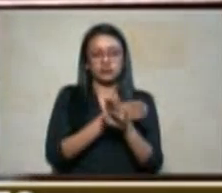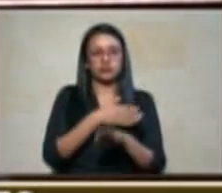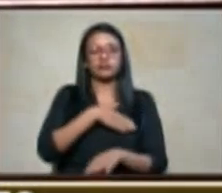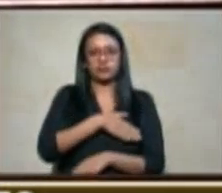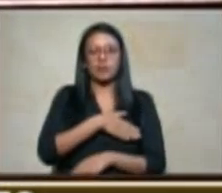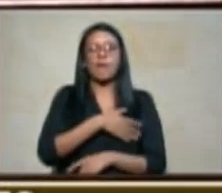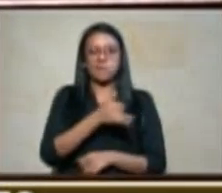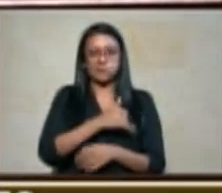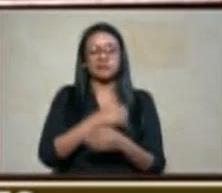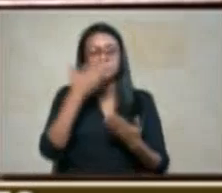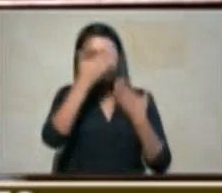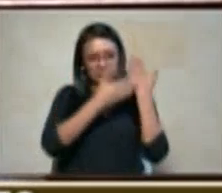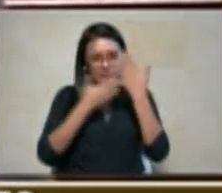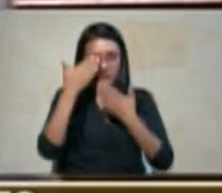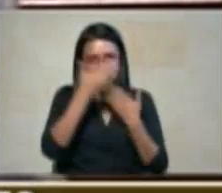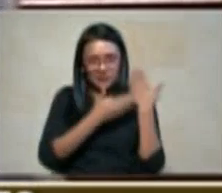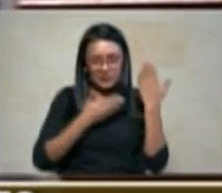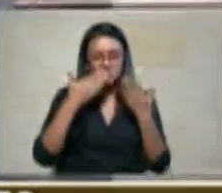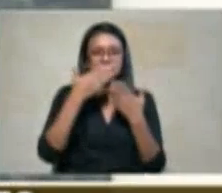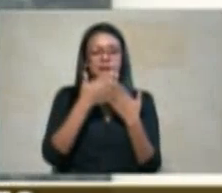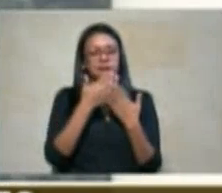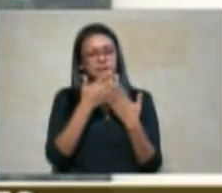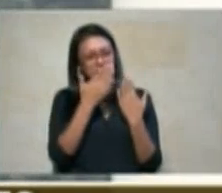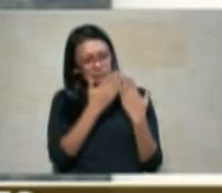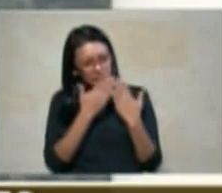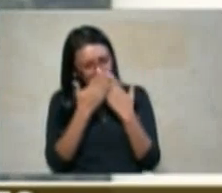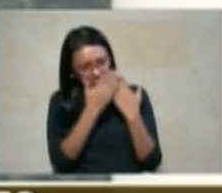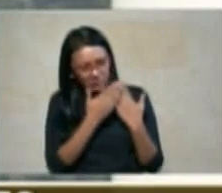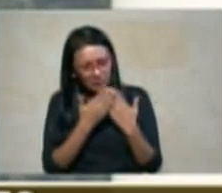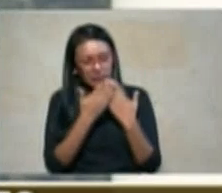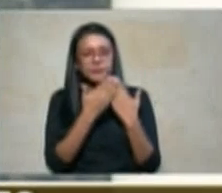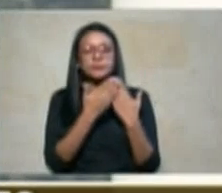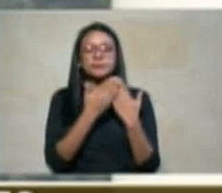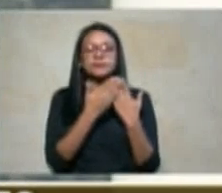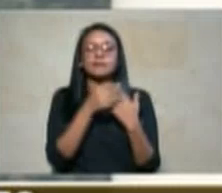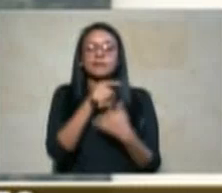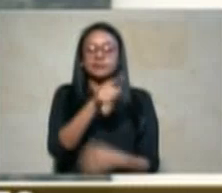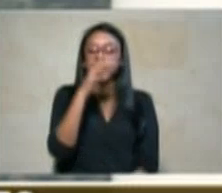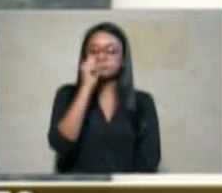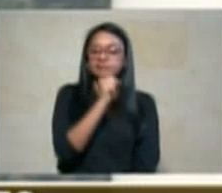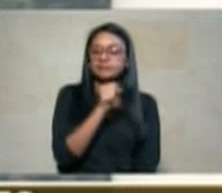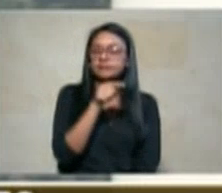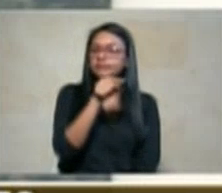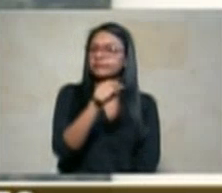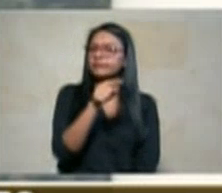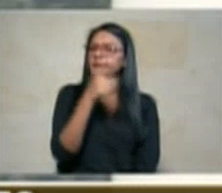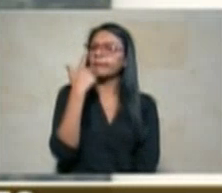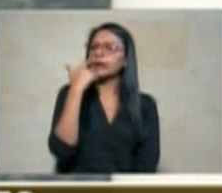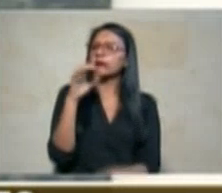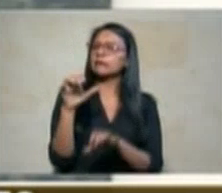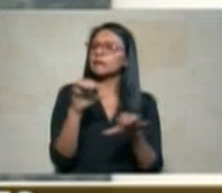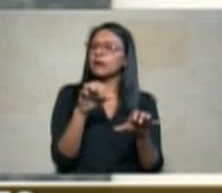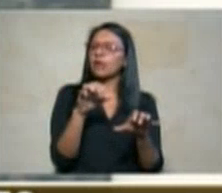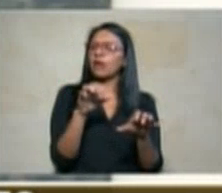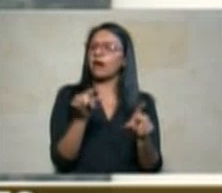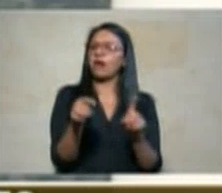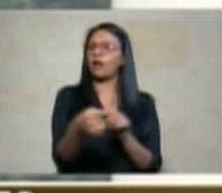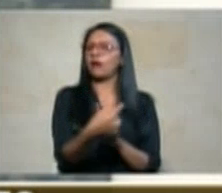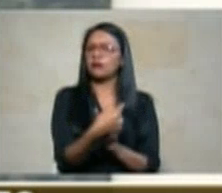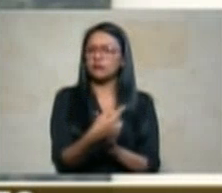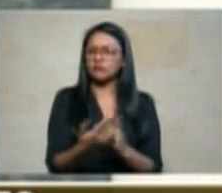estudiamos, lo analizamos. Y allí se encontró una conducta bastante sui